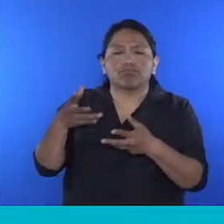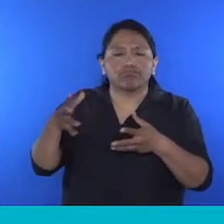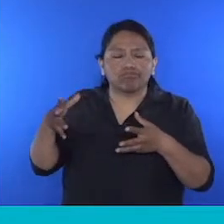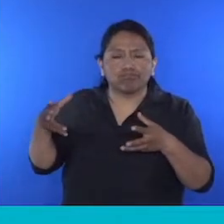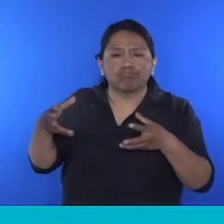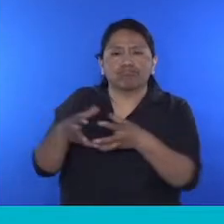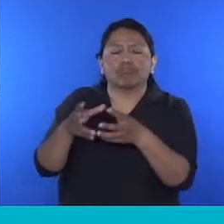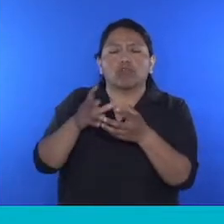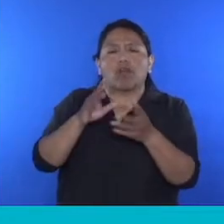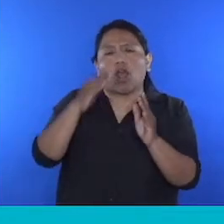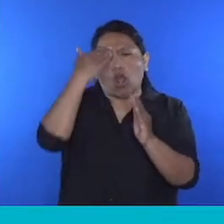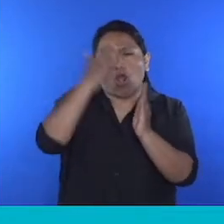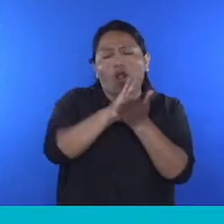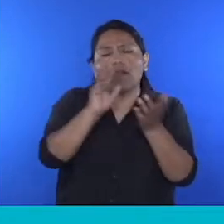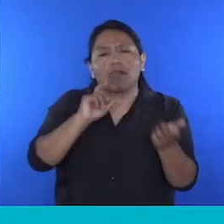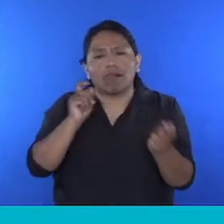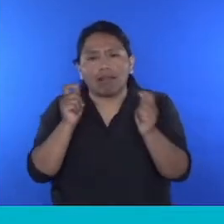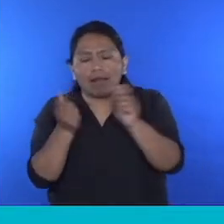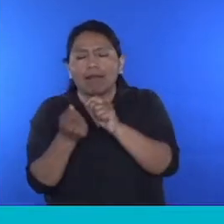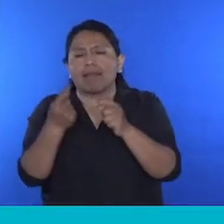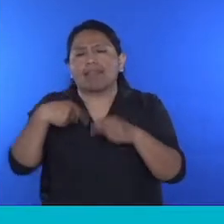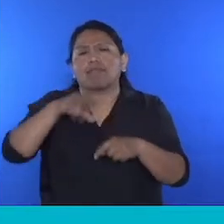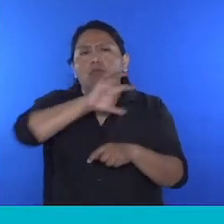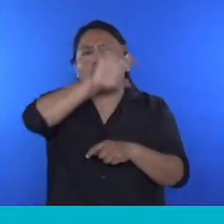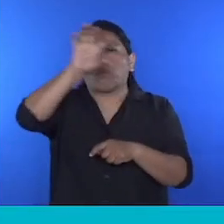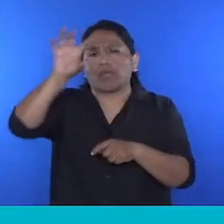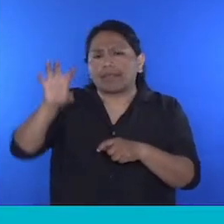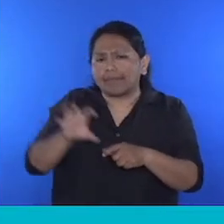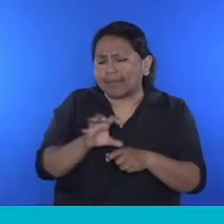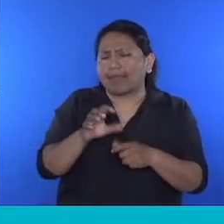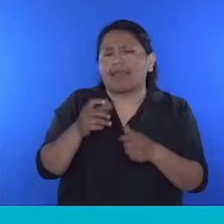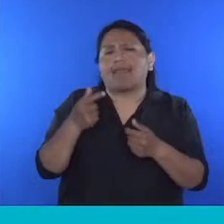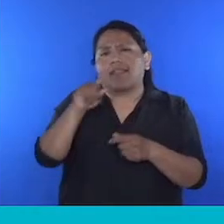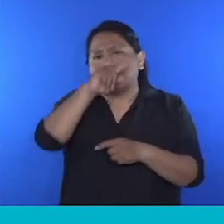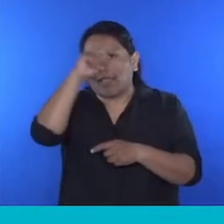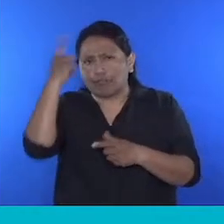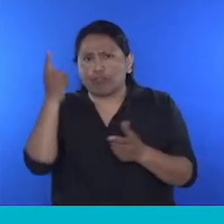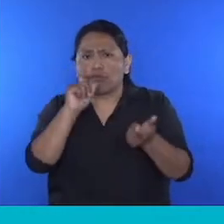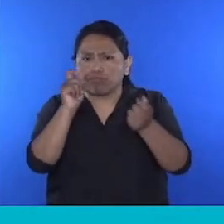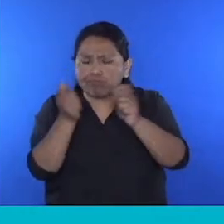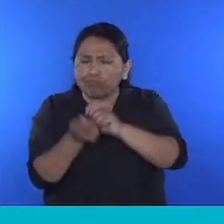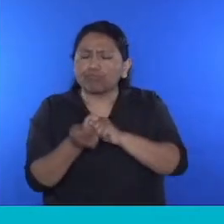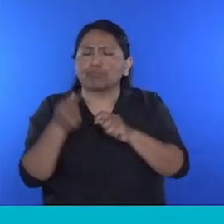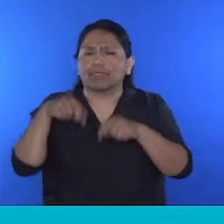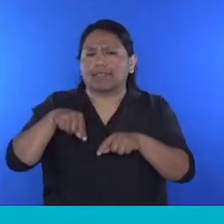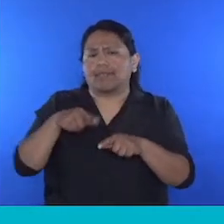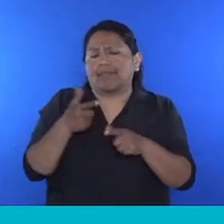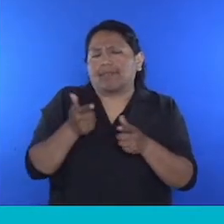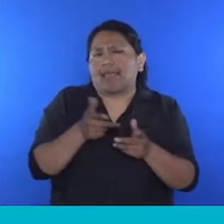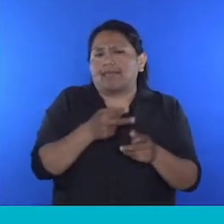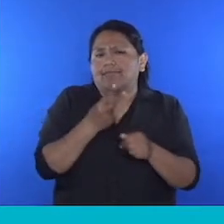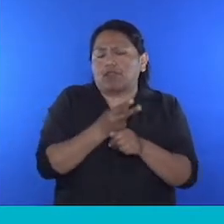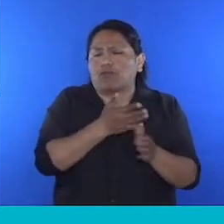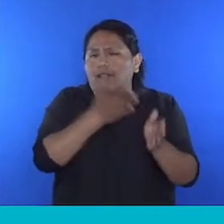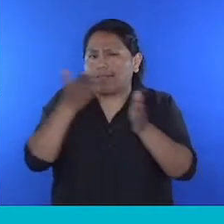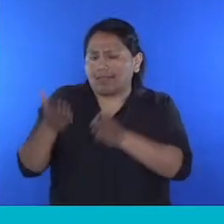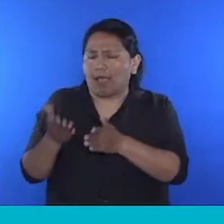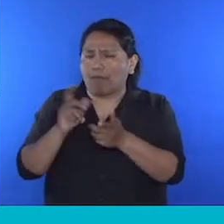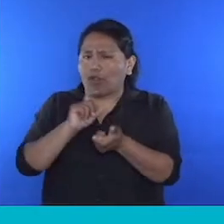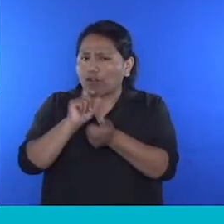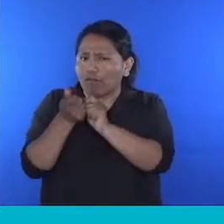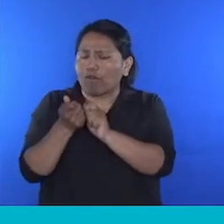de reformas constitucionales en distintas provincias y también en la nación, en esta segunda etapa de